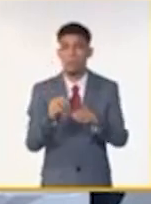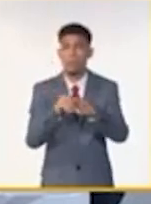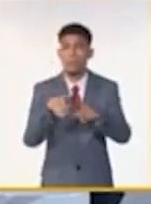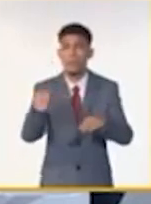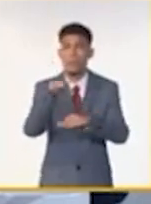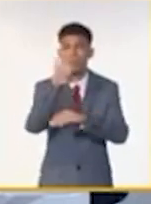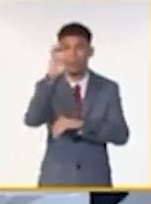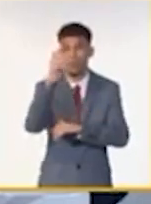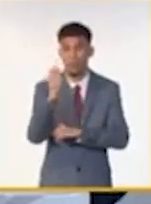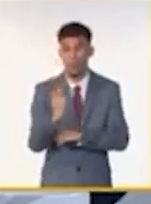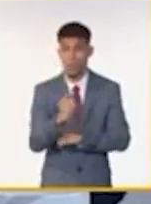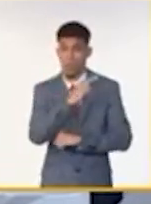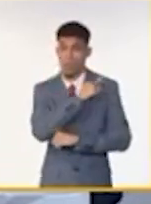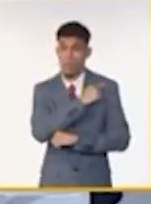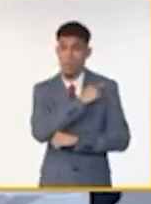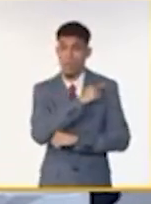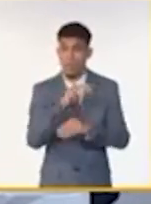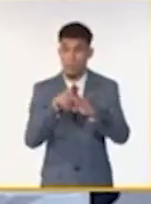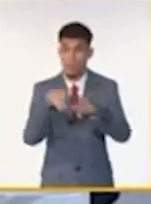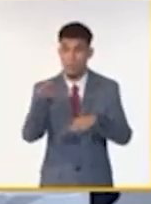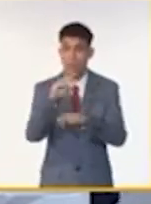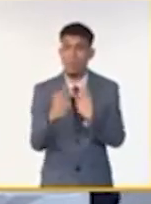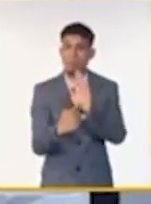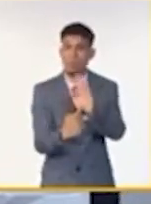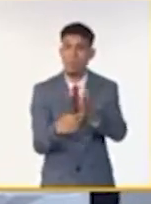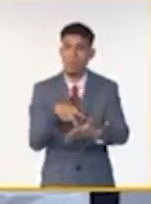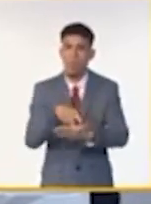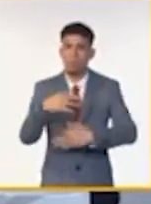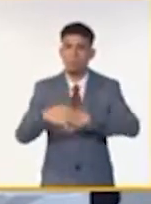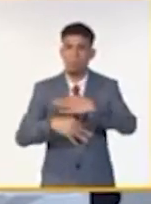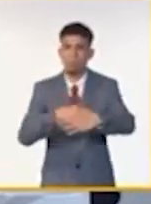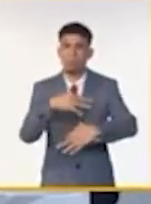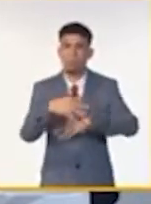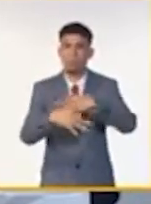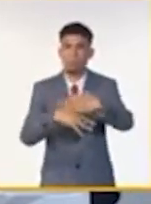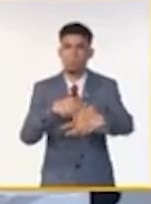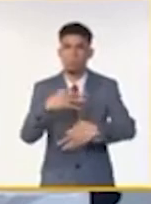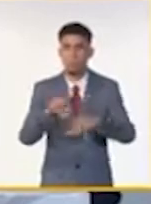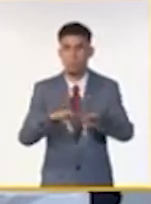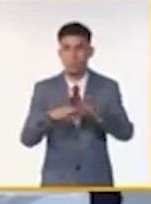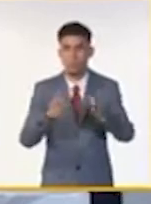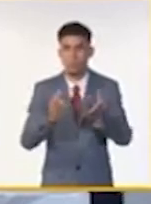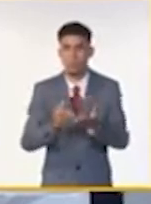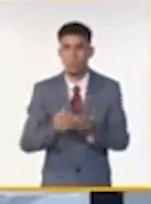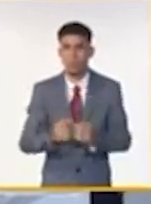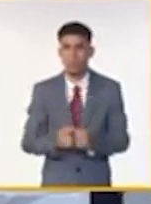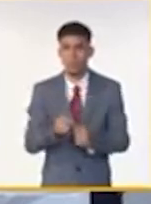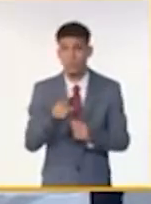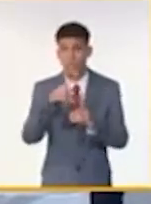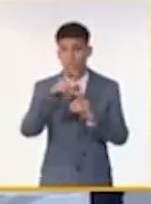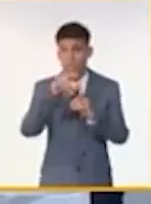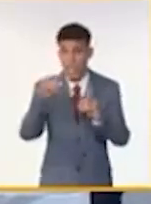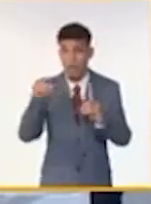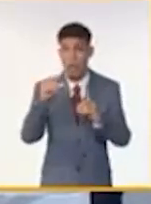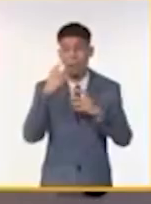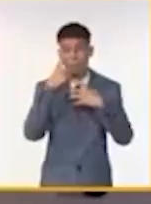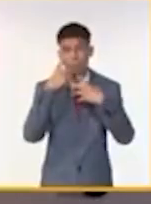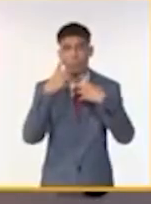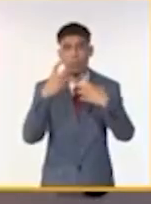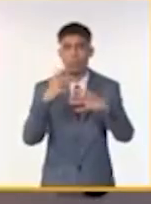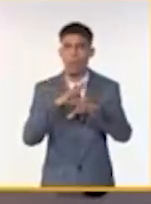planificación el compañero Joaquín Alonso Vázquez Eh Esto es un tema que ha sido también